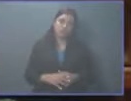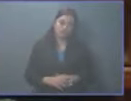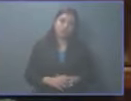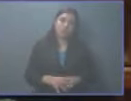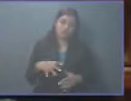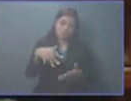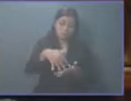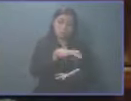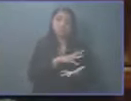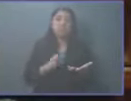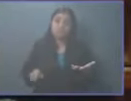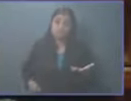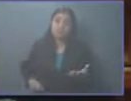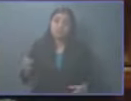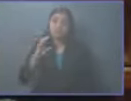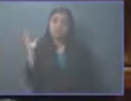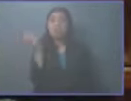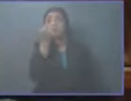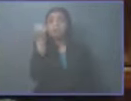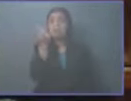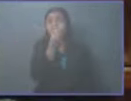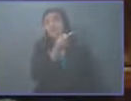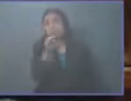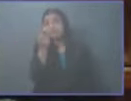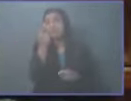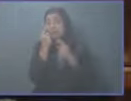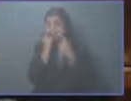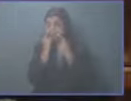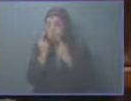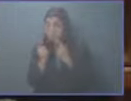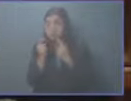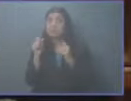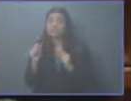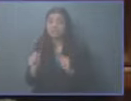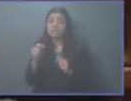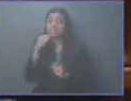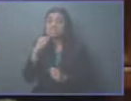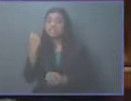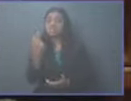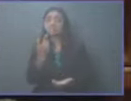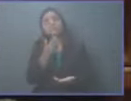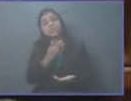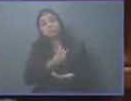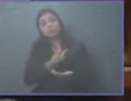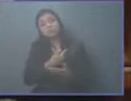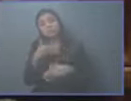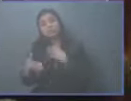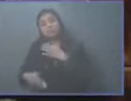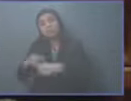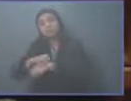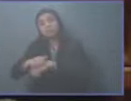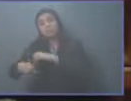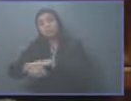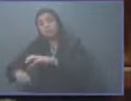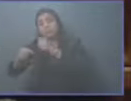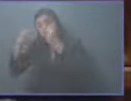pueblo salvadoreño, que va a tener la oportunidad de que se deduzcan responsabilidades penales, si es que las